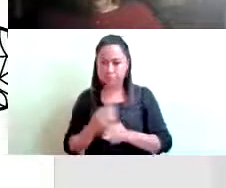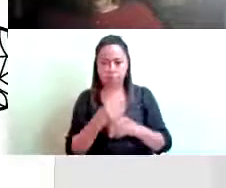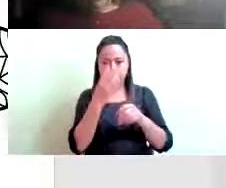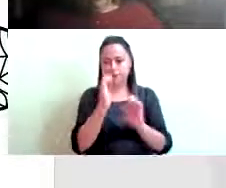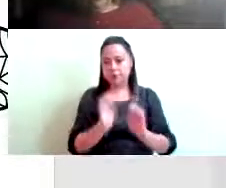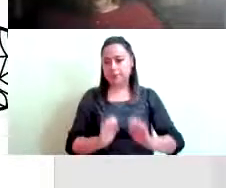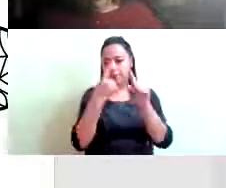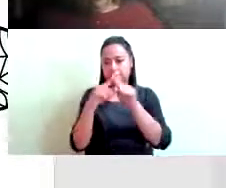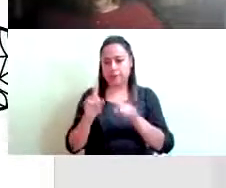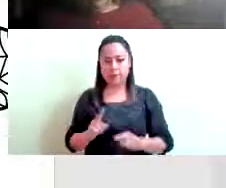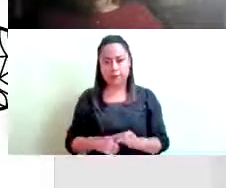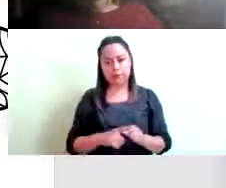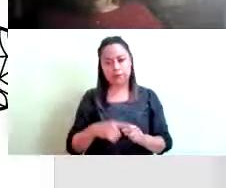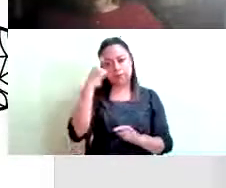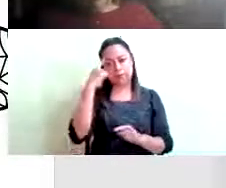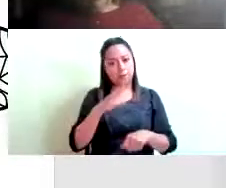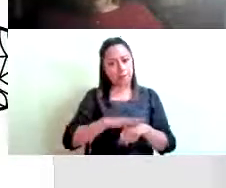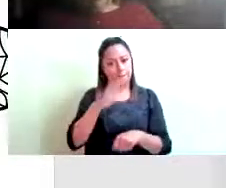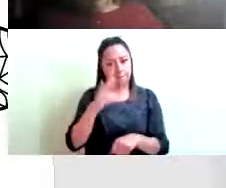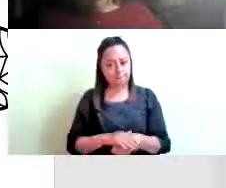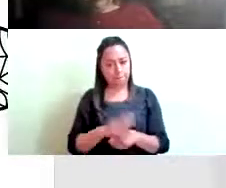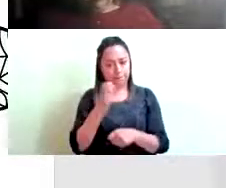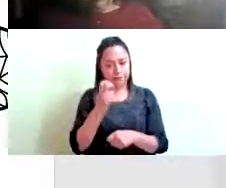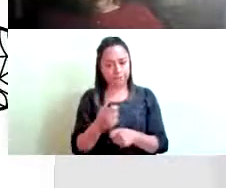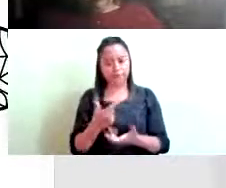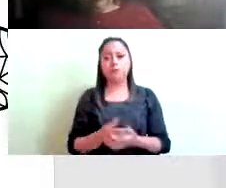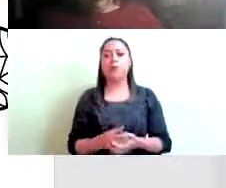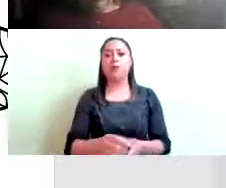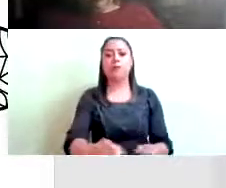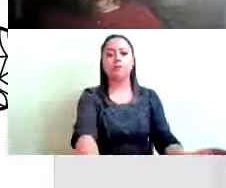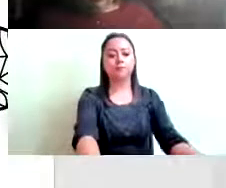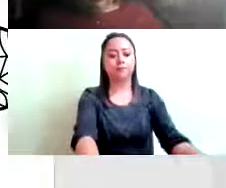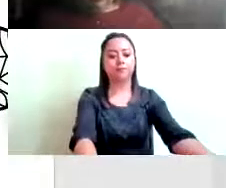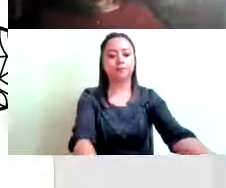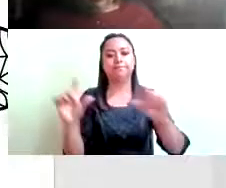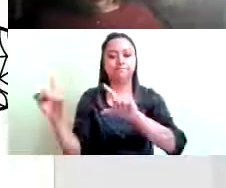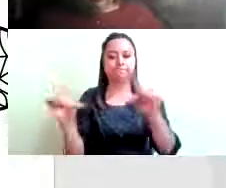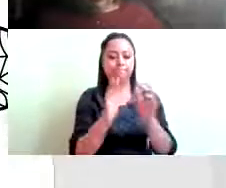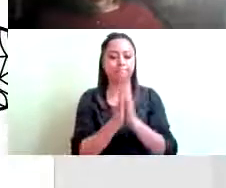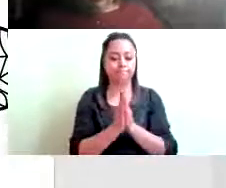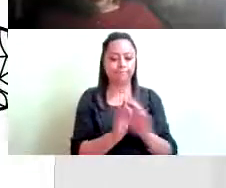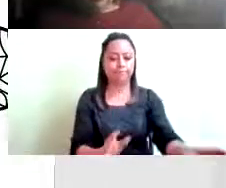mayor infiltración del recurso hacia el subsuelo. La que sigue, por favor.